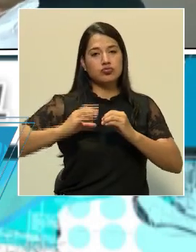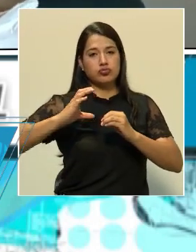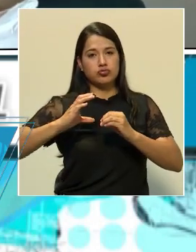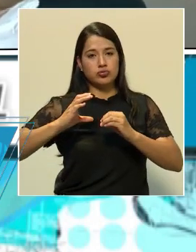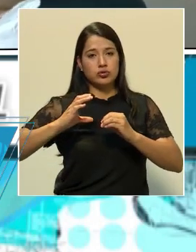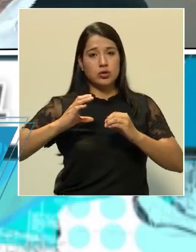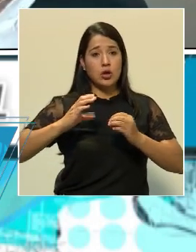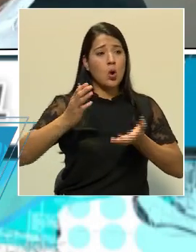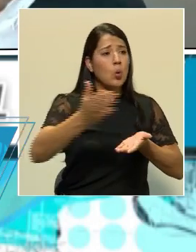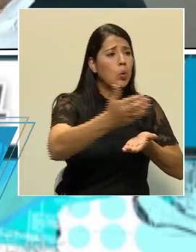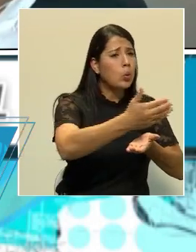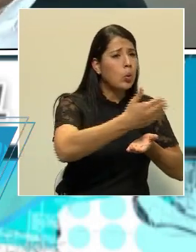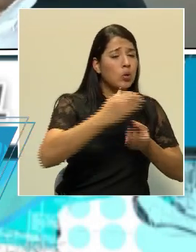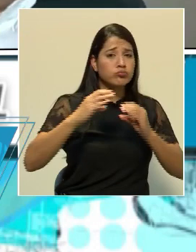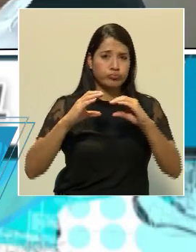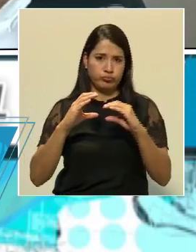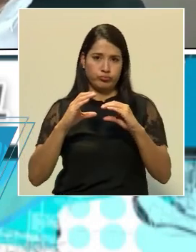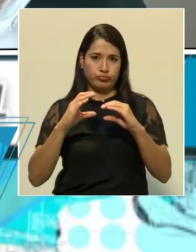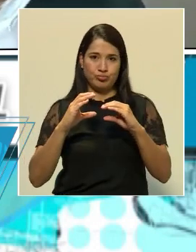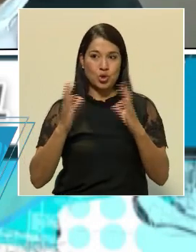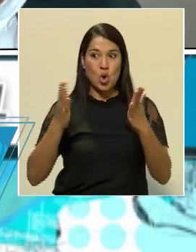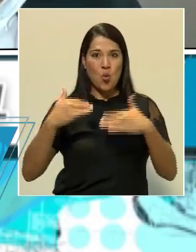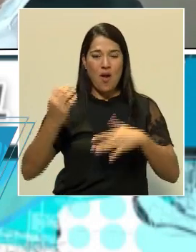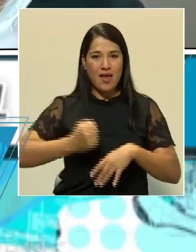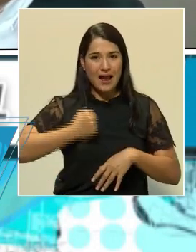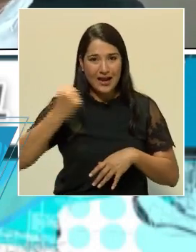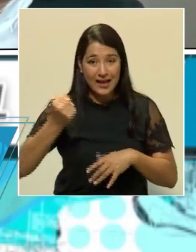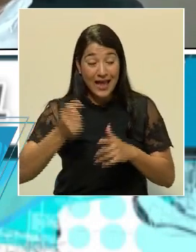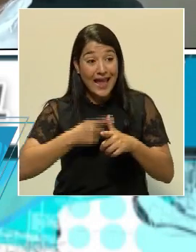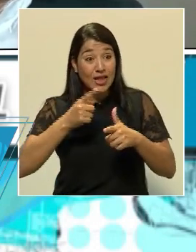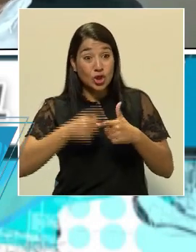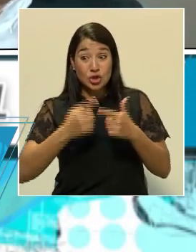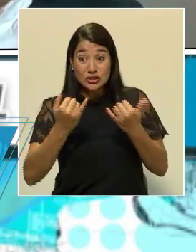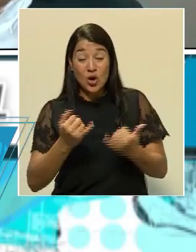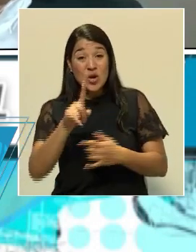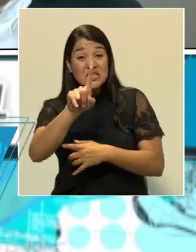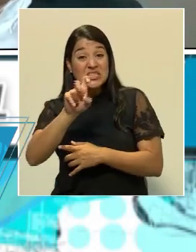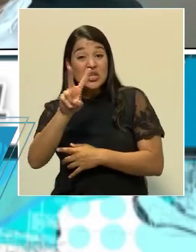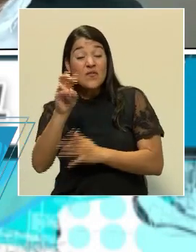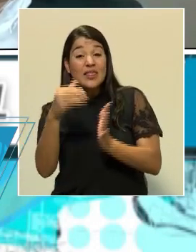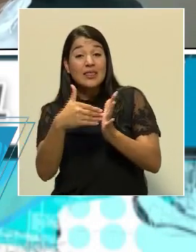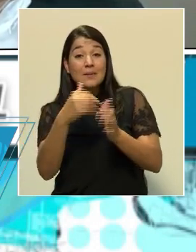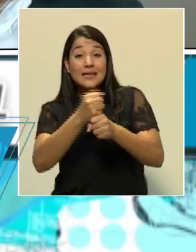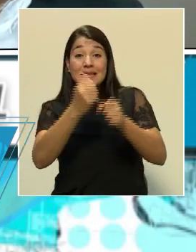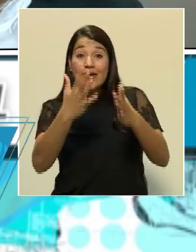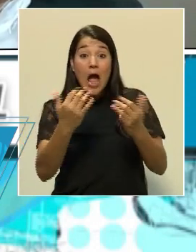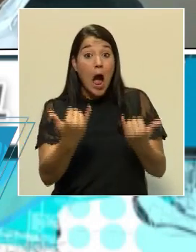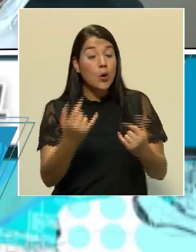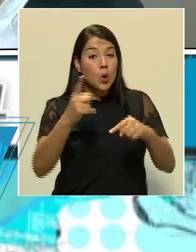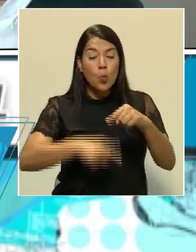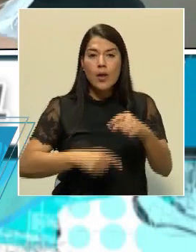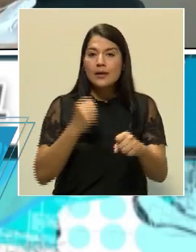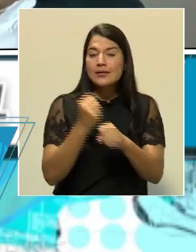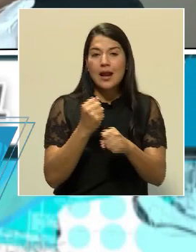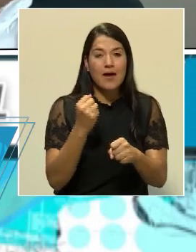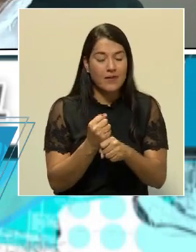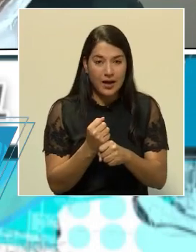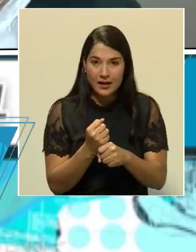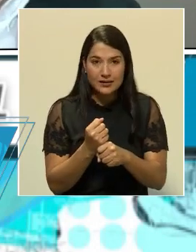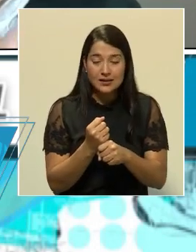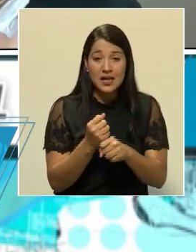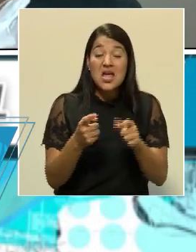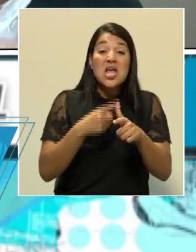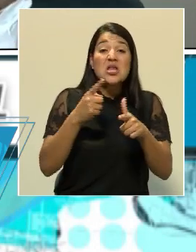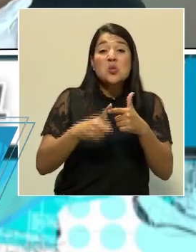esos 110,000, 120,000 trabajadores que están sin poder presentarse a trabajar, por lo